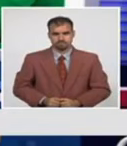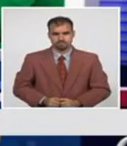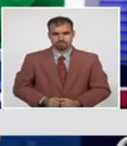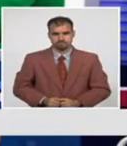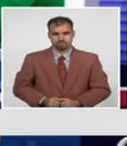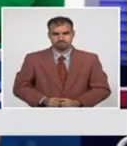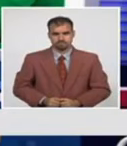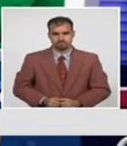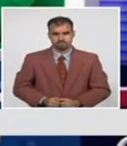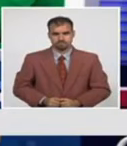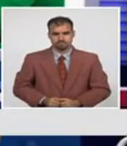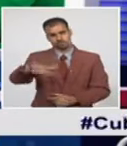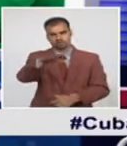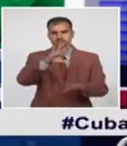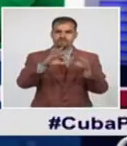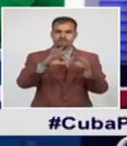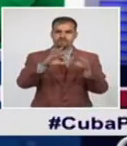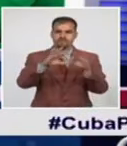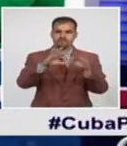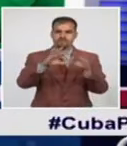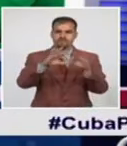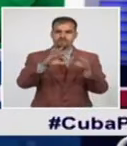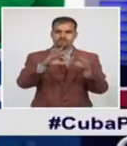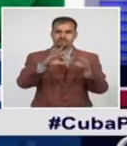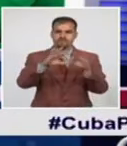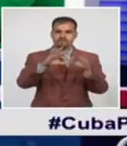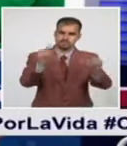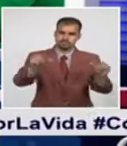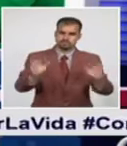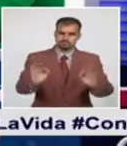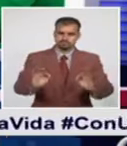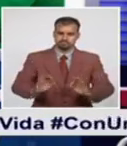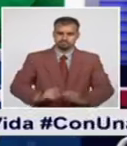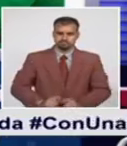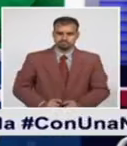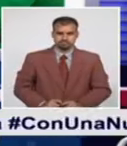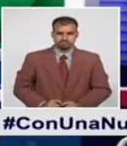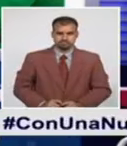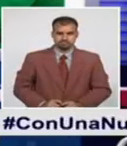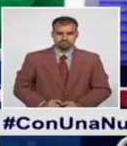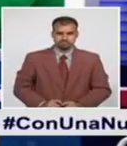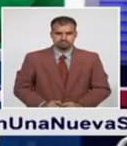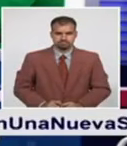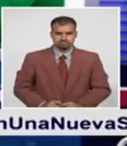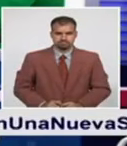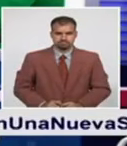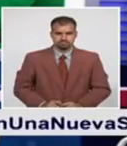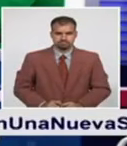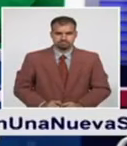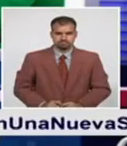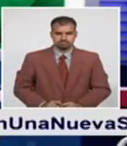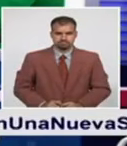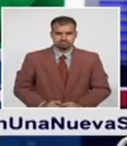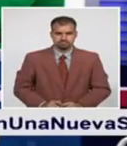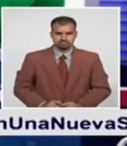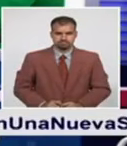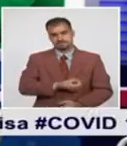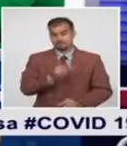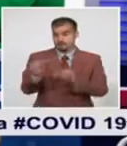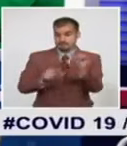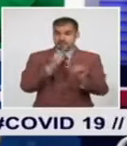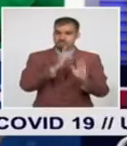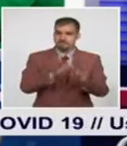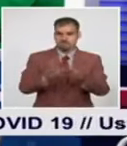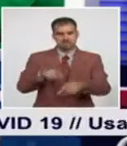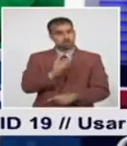familiares y amistades, y siempre lo decimos, lamentamos mucho el fallecimiento